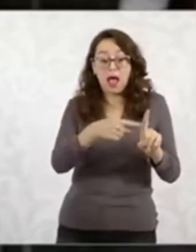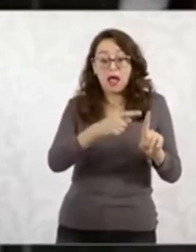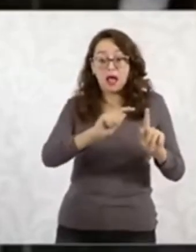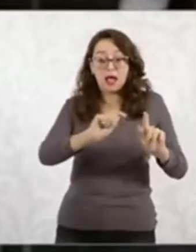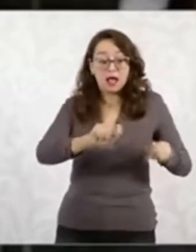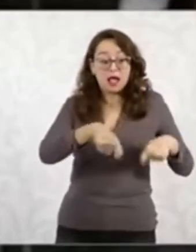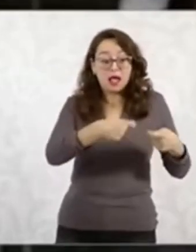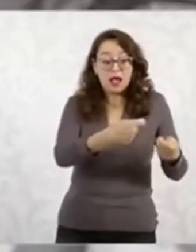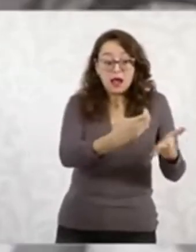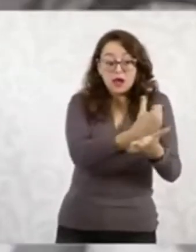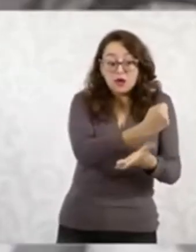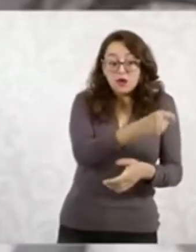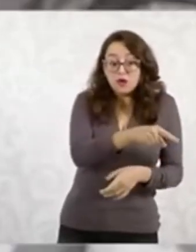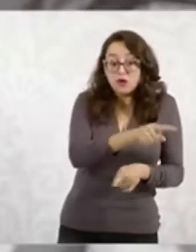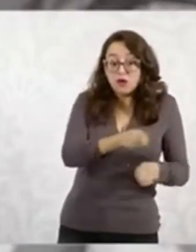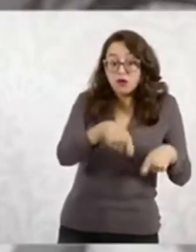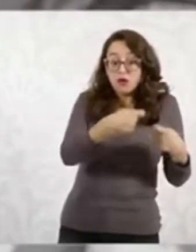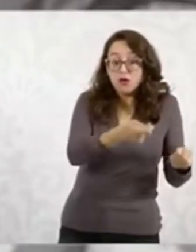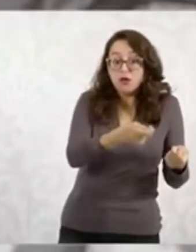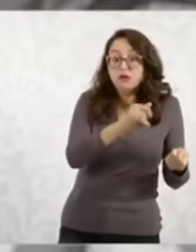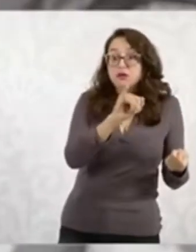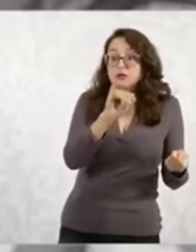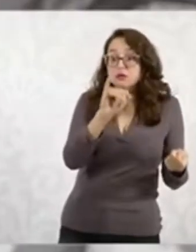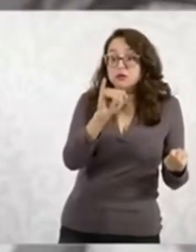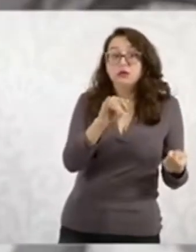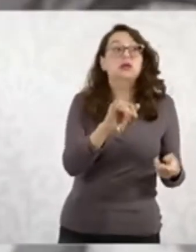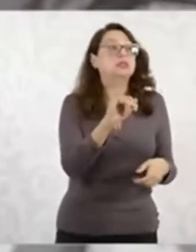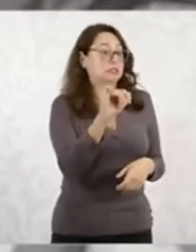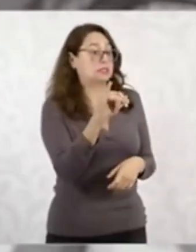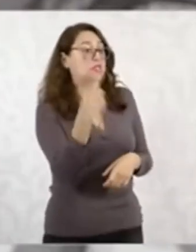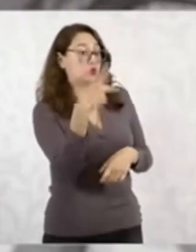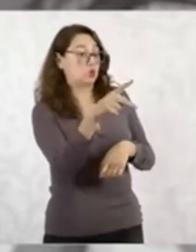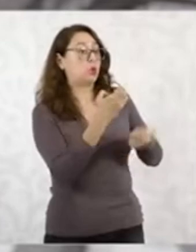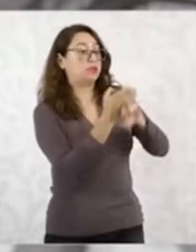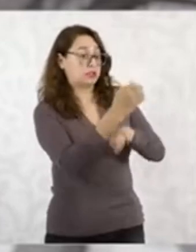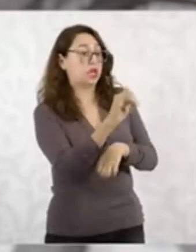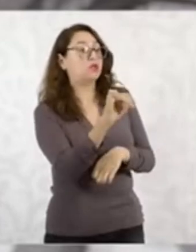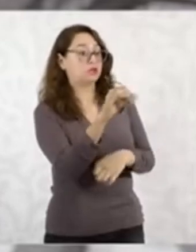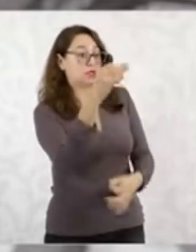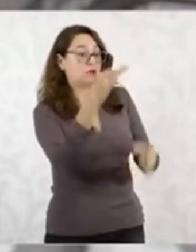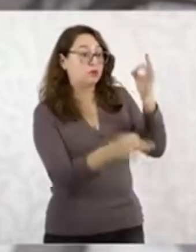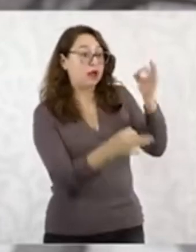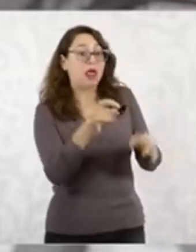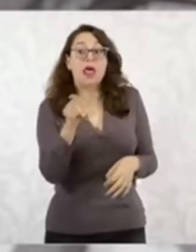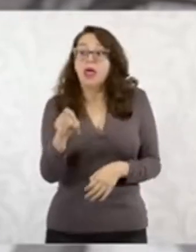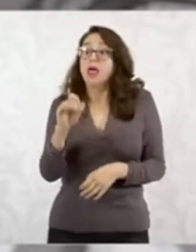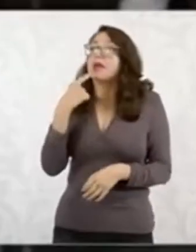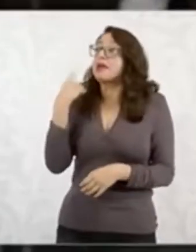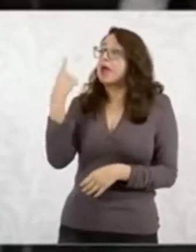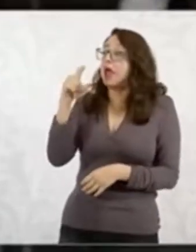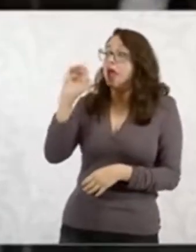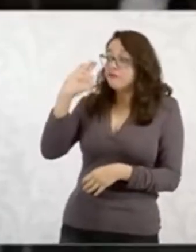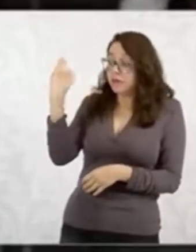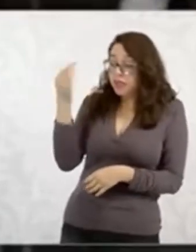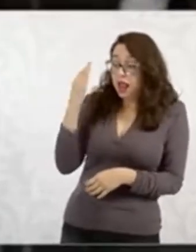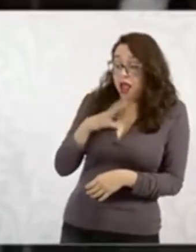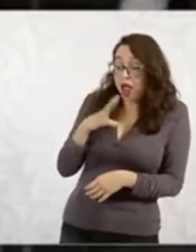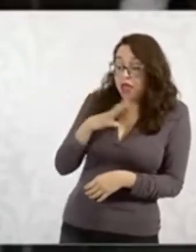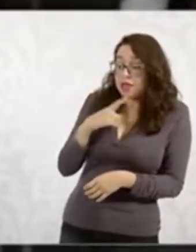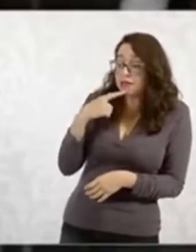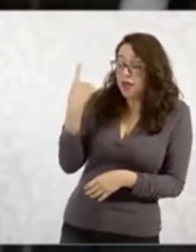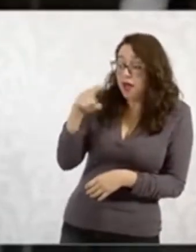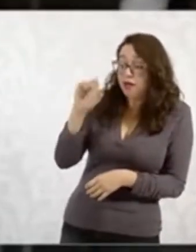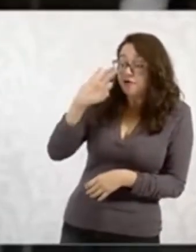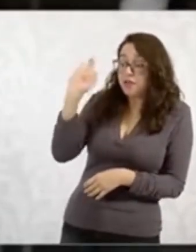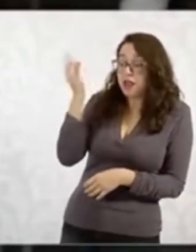lo validó. ¿Y el federal? O sea, hubo una queja en el federal para que el federal tuviera que haber intervenido. Pues es que de alguna manera